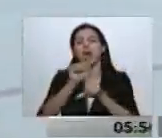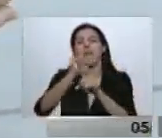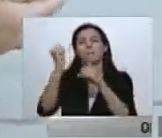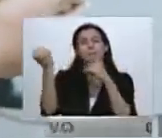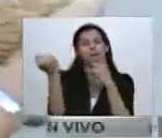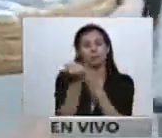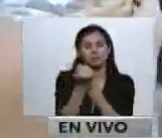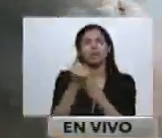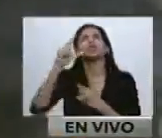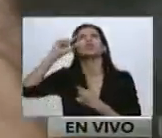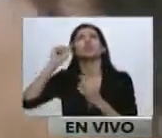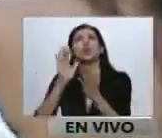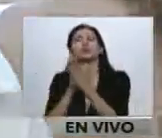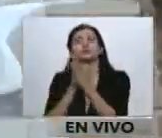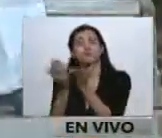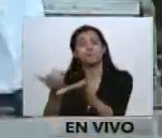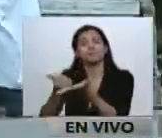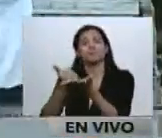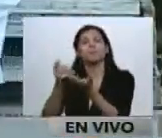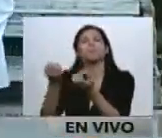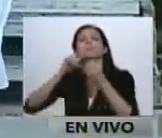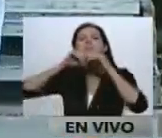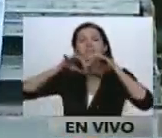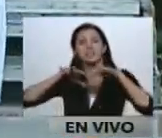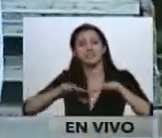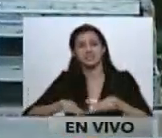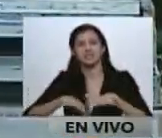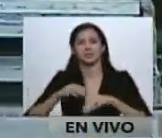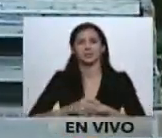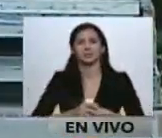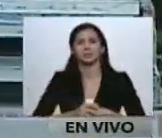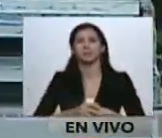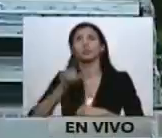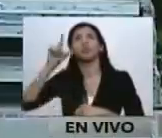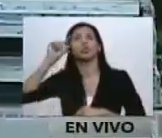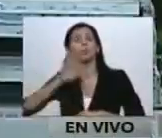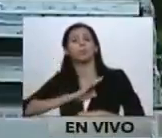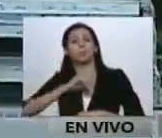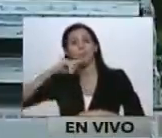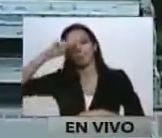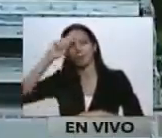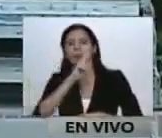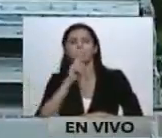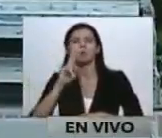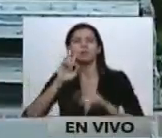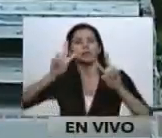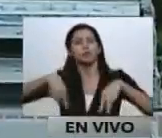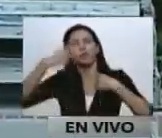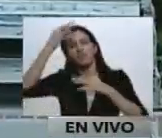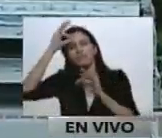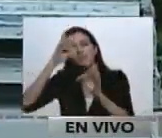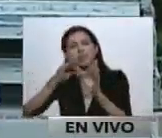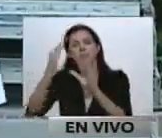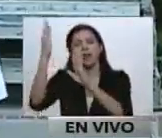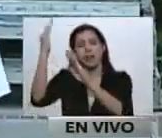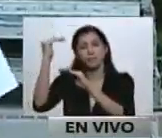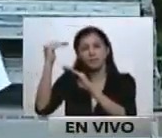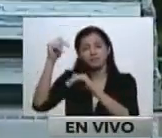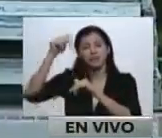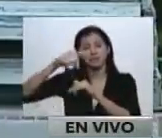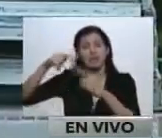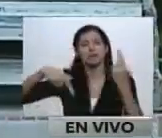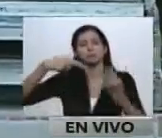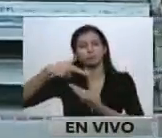Bendícenos, Dios de nuestras madres y padres. Renuévase nuestra fe y esperanza en esta